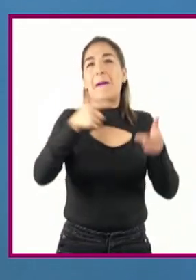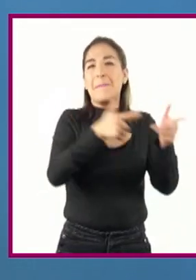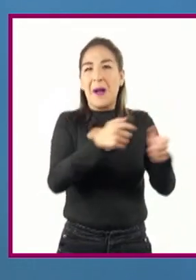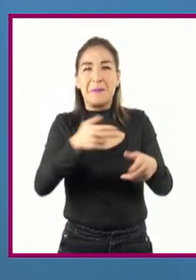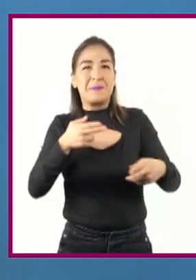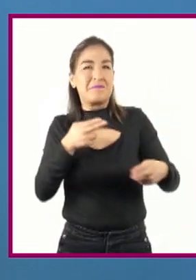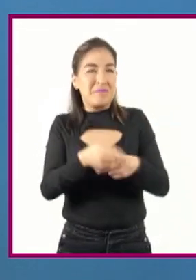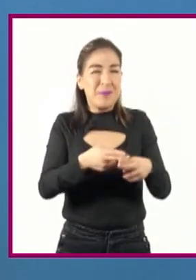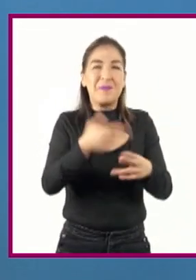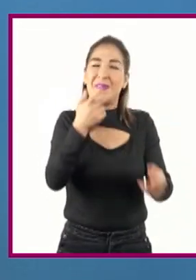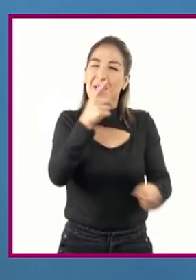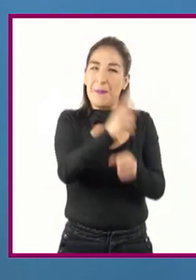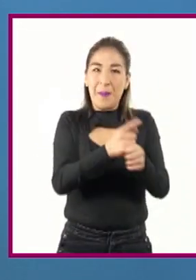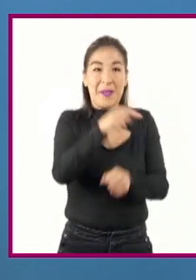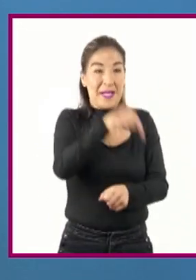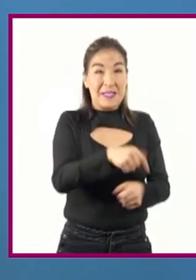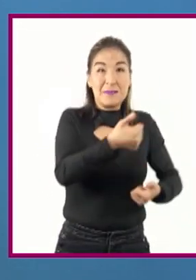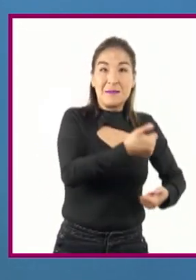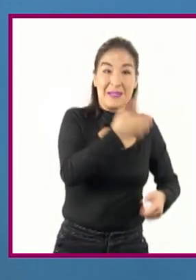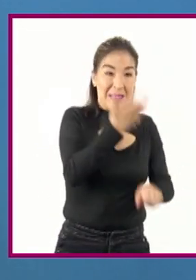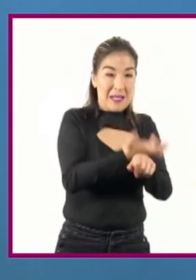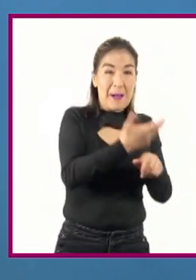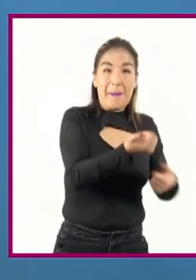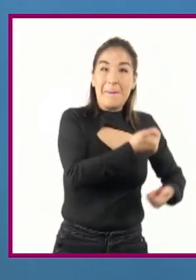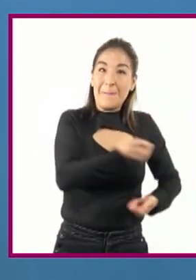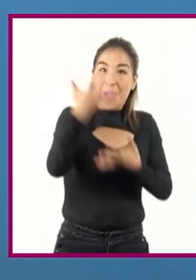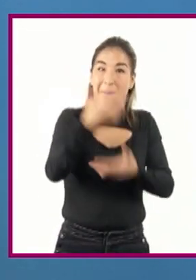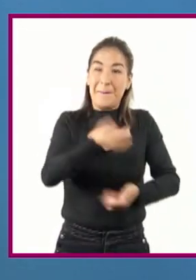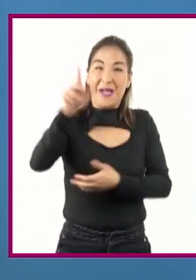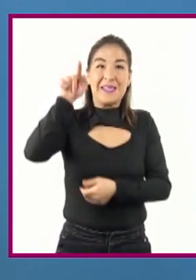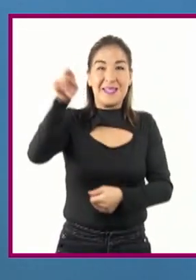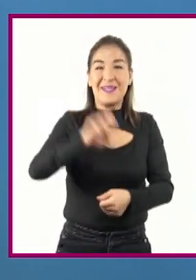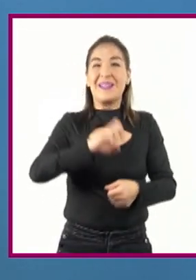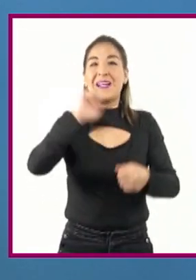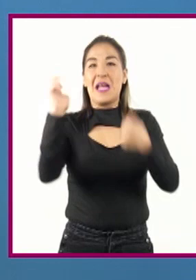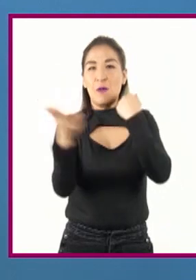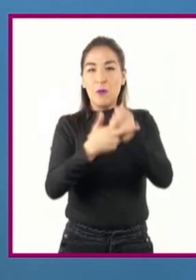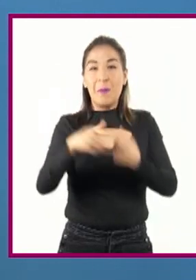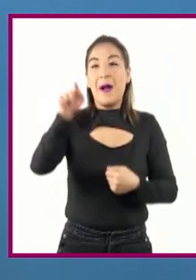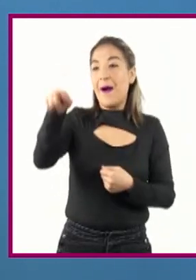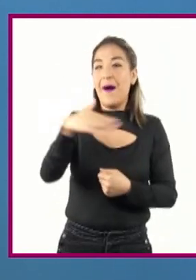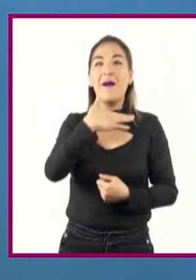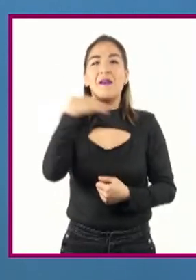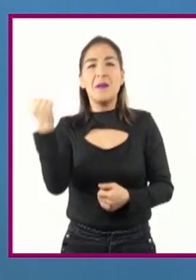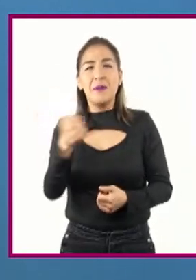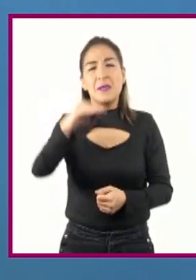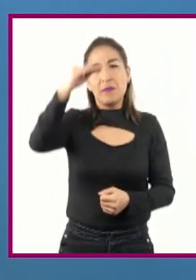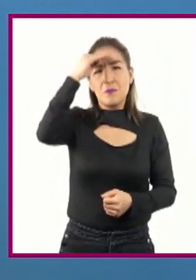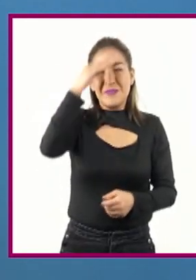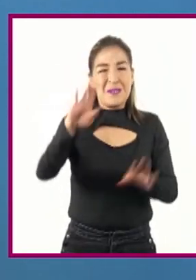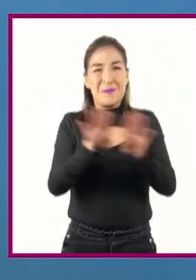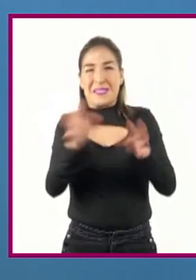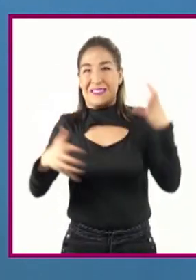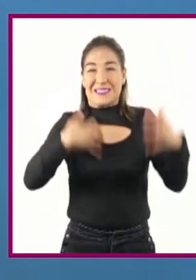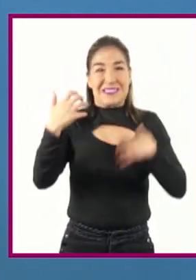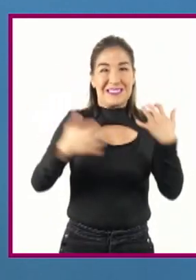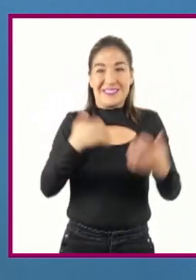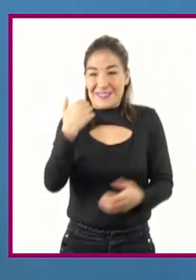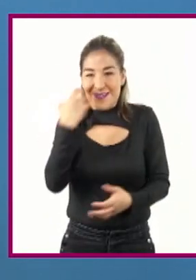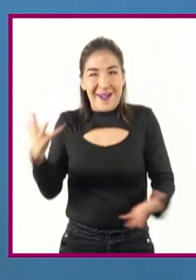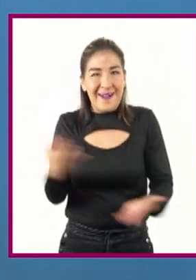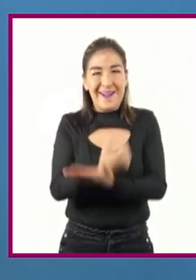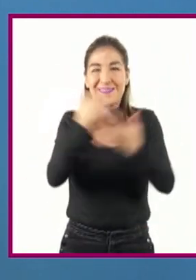Estados Unidos de América le vendían provisiones a la Entente, Alemania, en un intento desesperado por ganar la